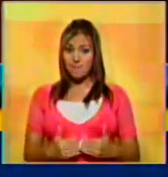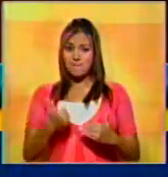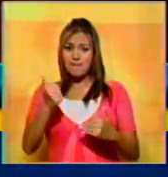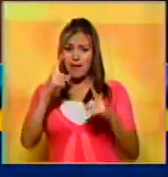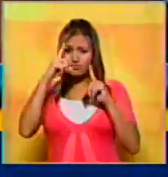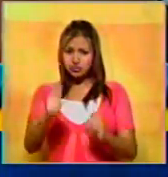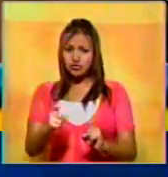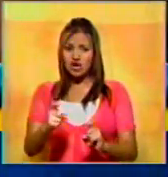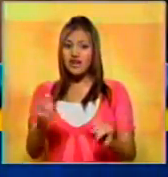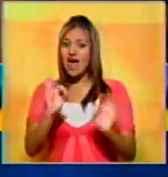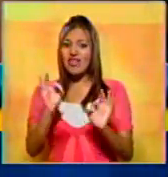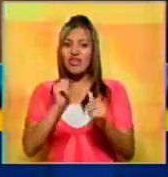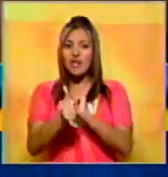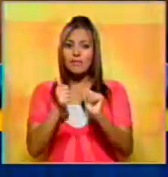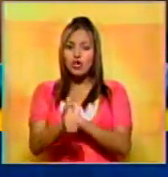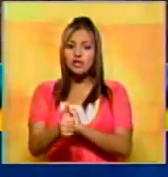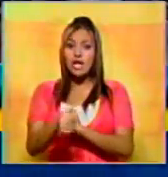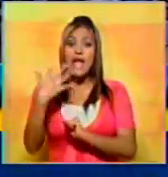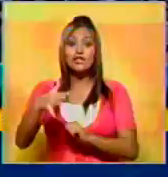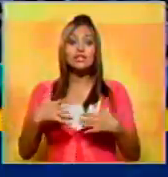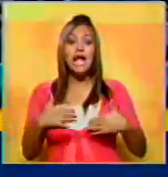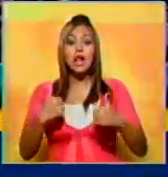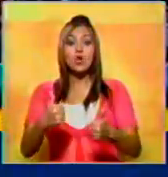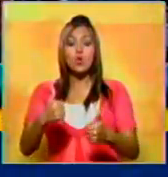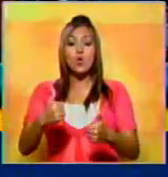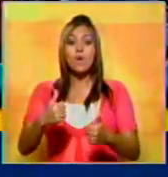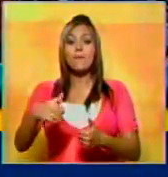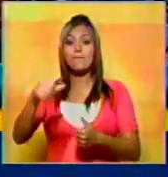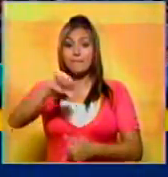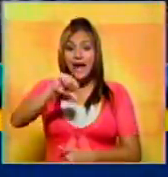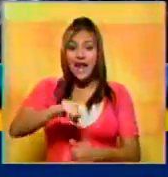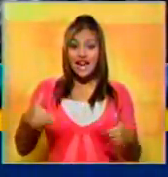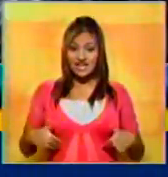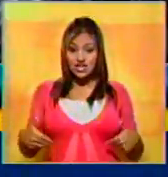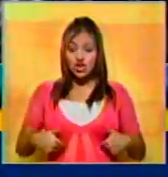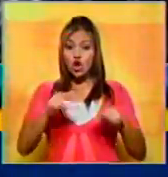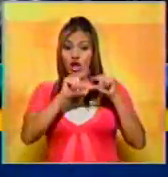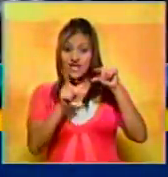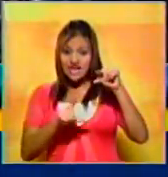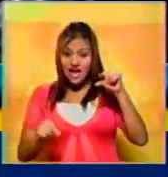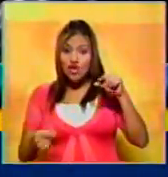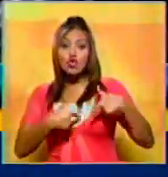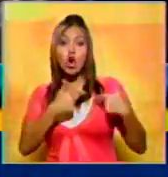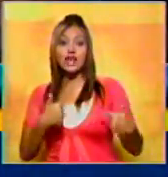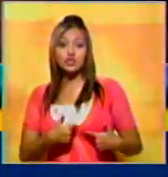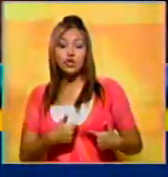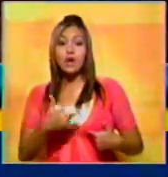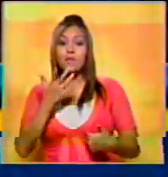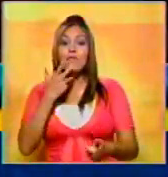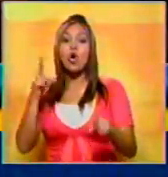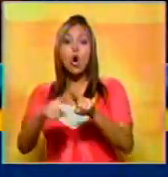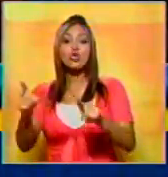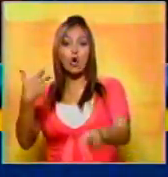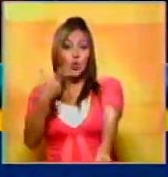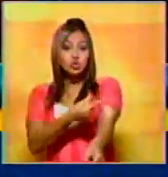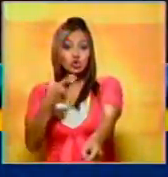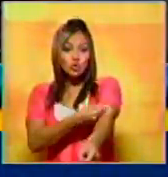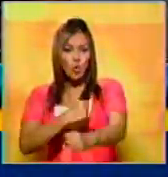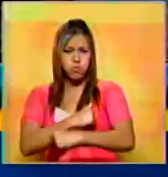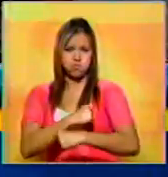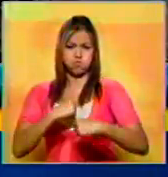definido sin ejercicio compromete la salud de su hígado, riñones y corazón. Los esteroides también se siguen